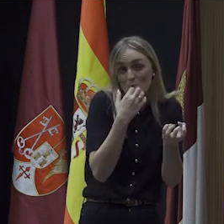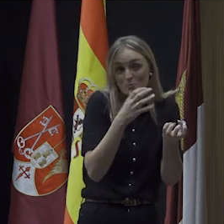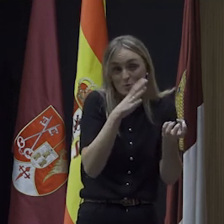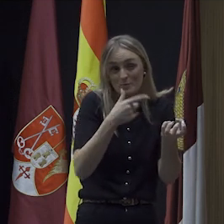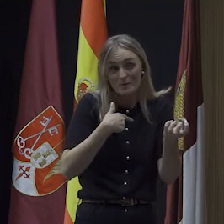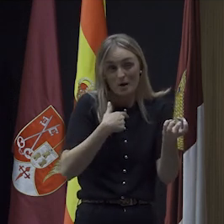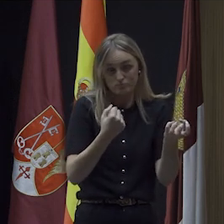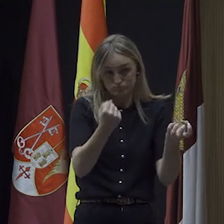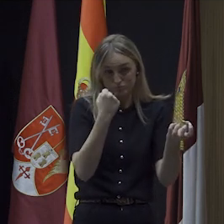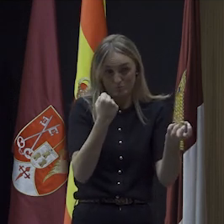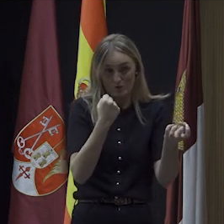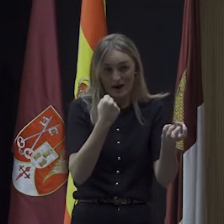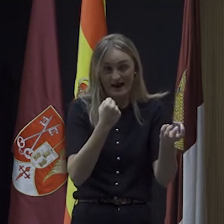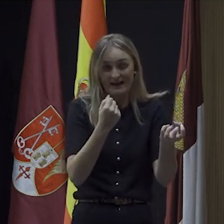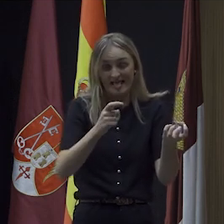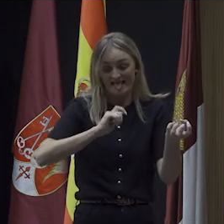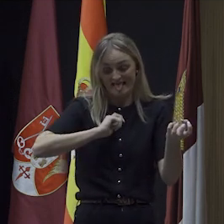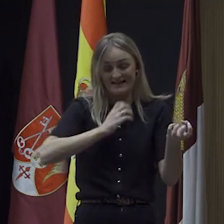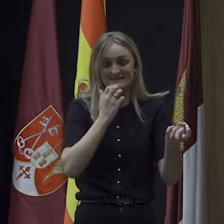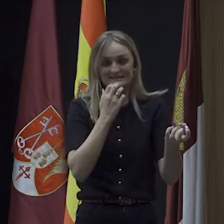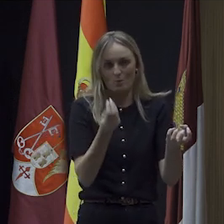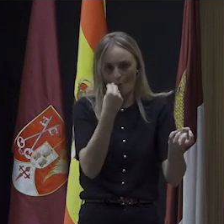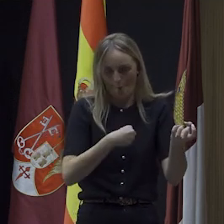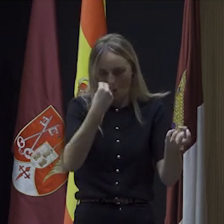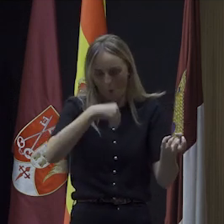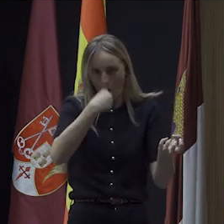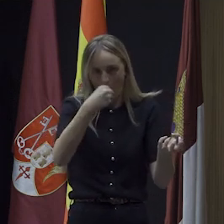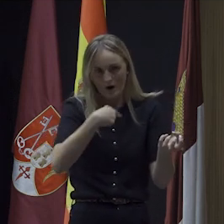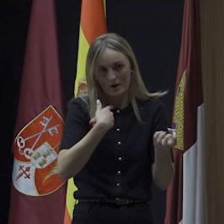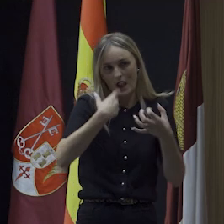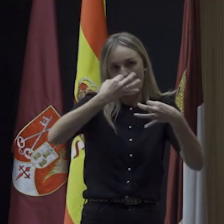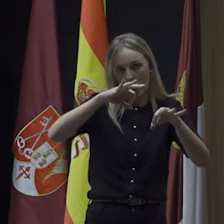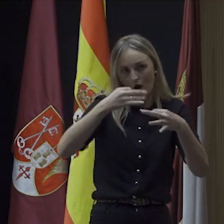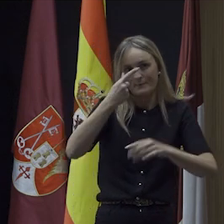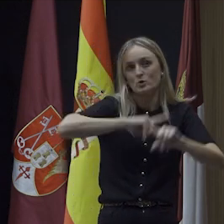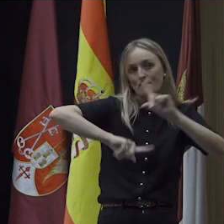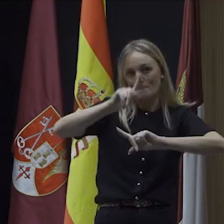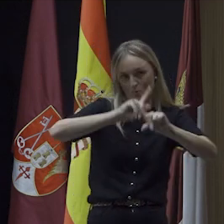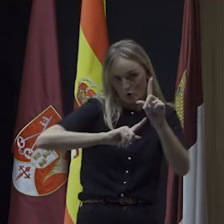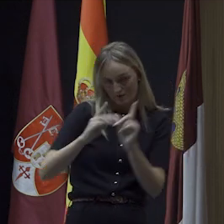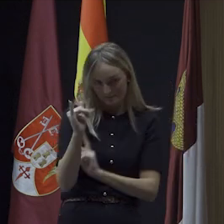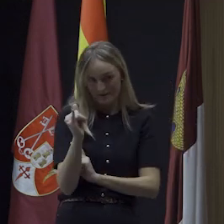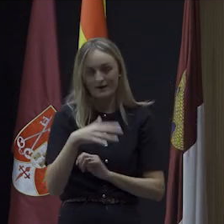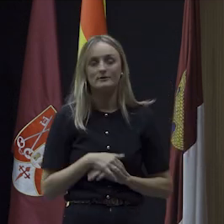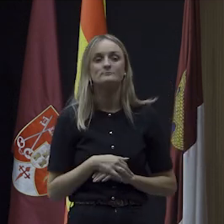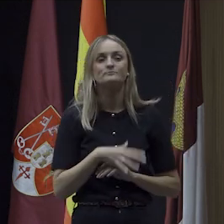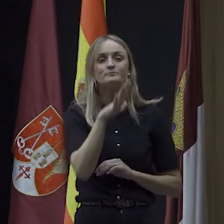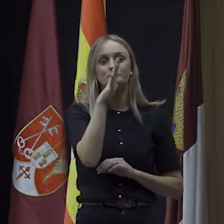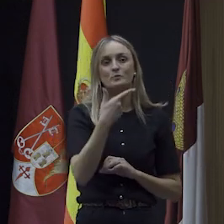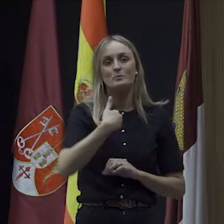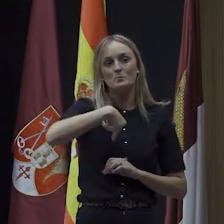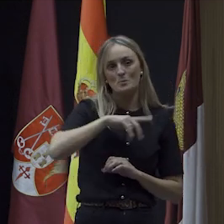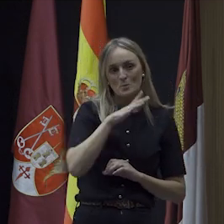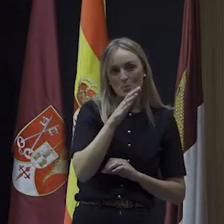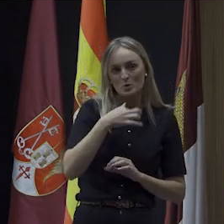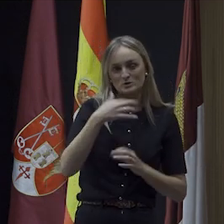mucha energía. Entonces, si te comes muchos, pues lógicamente vas a tener un problema. Cierto, pero eso había quedado latente aquí, sí, como sí.